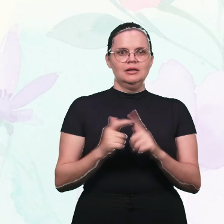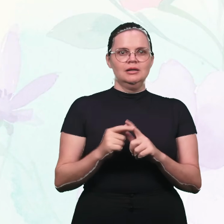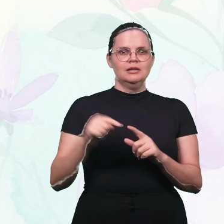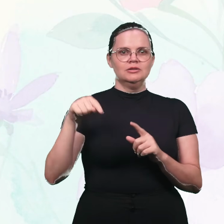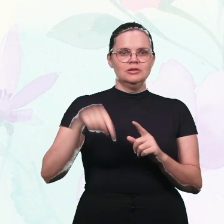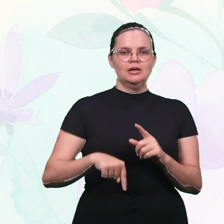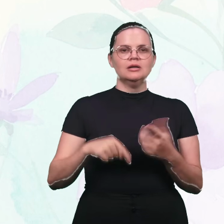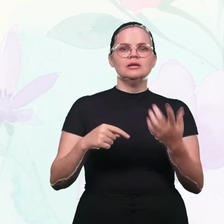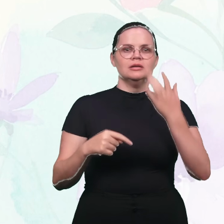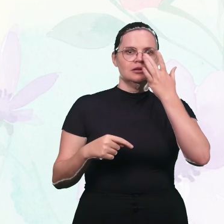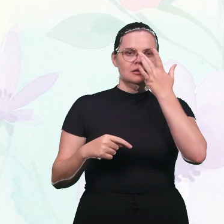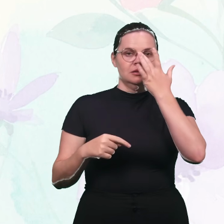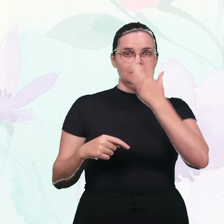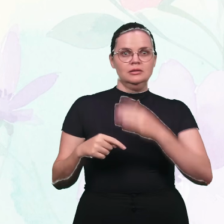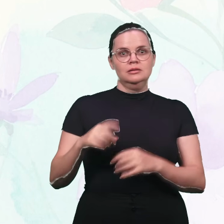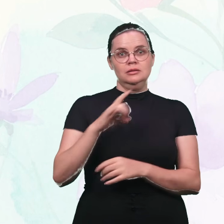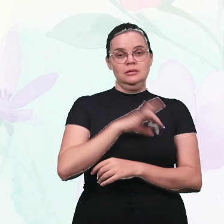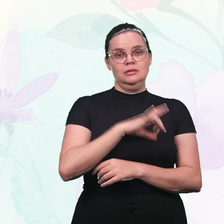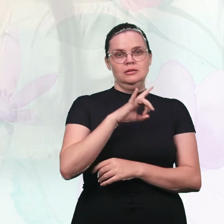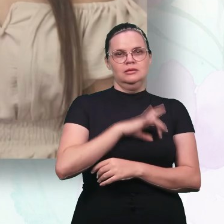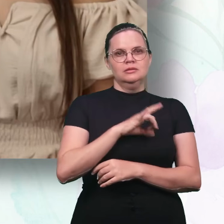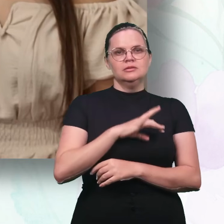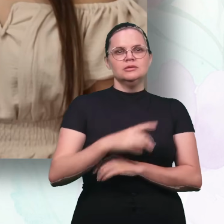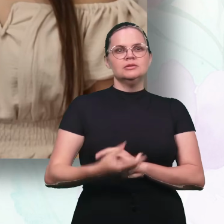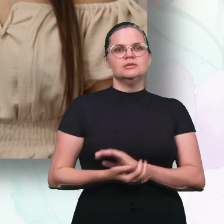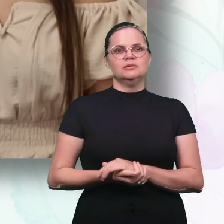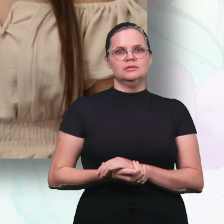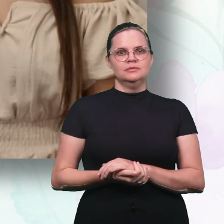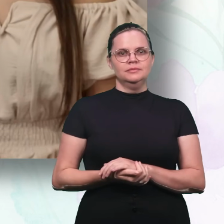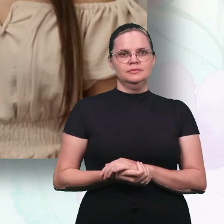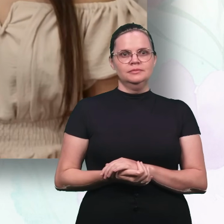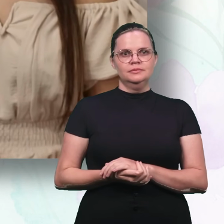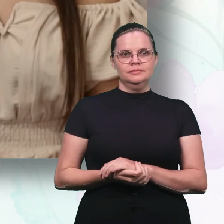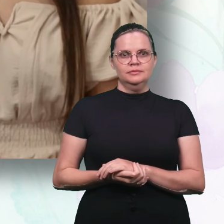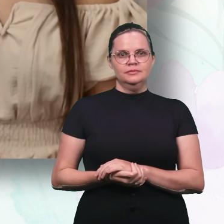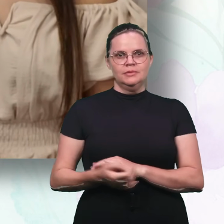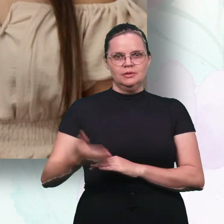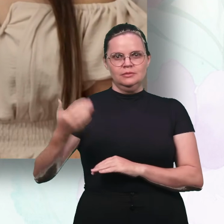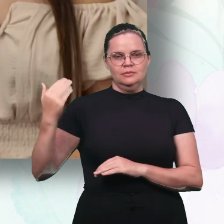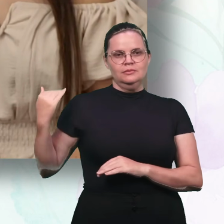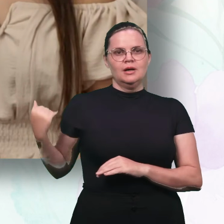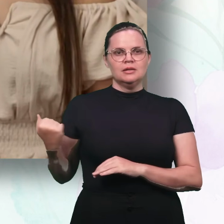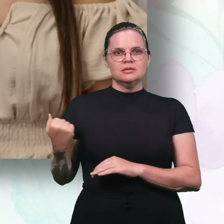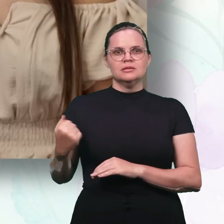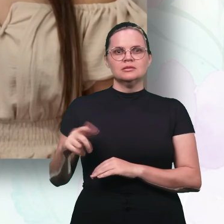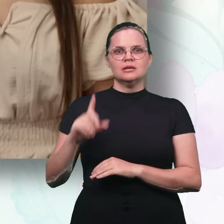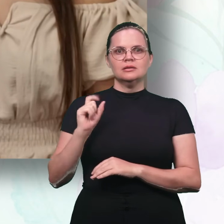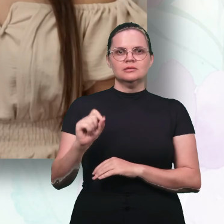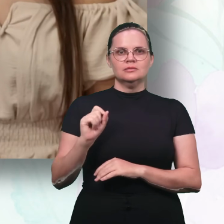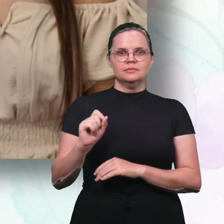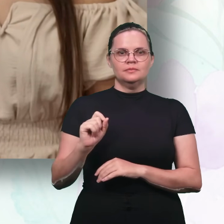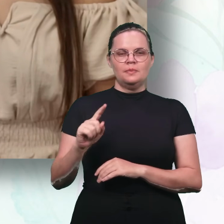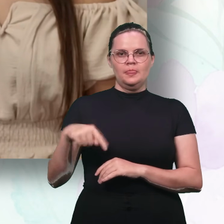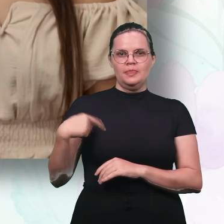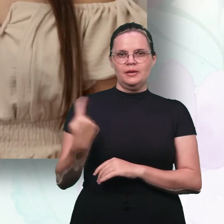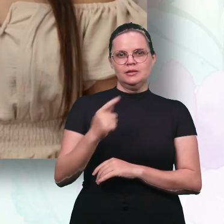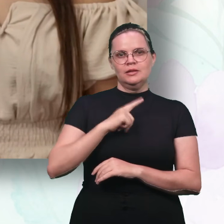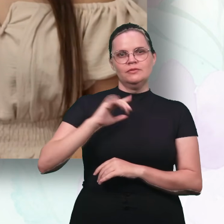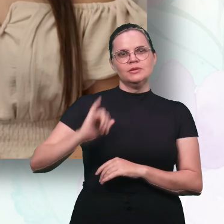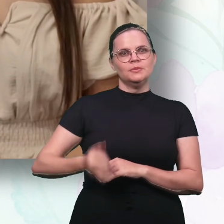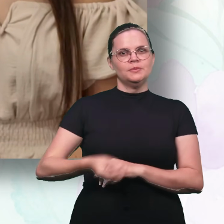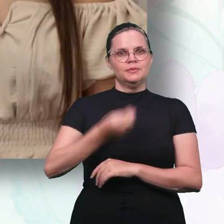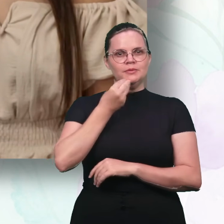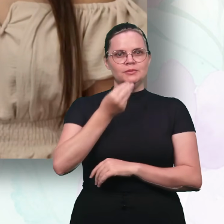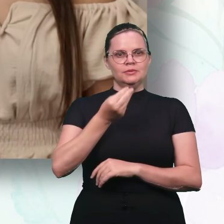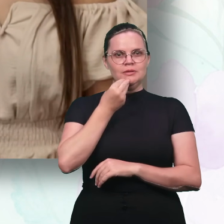año 1985, y desde aquel tiempo hemos tenido el privilegio de